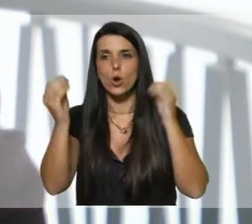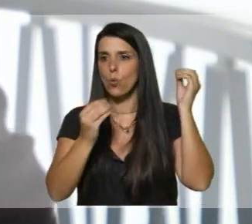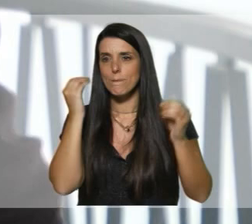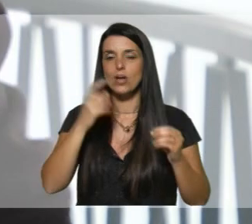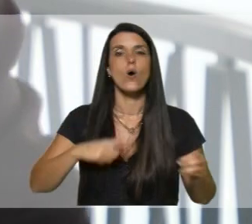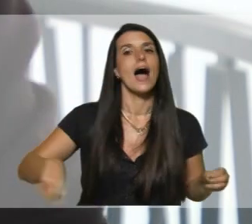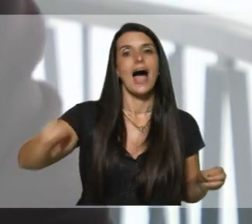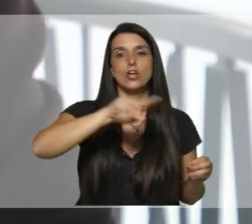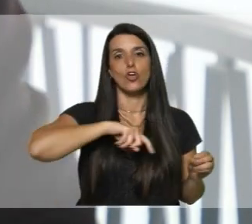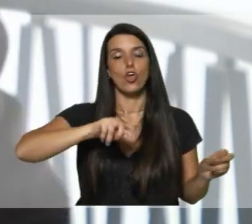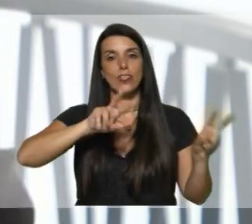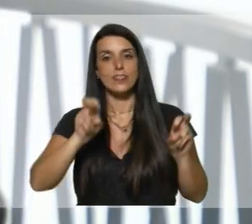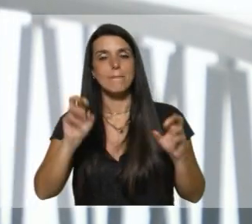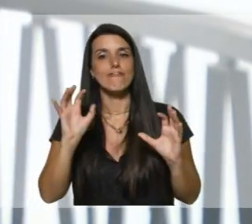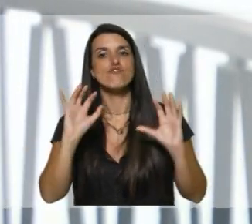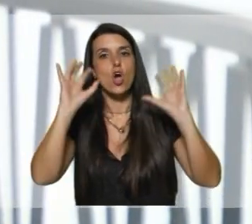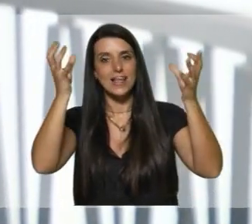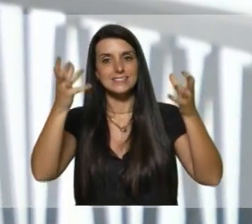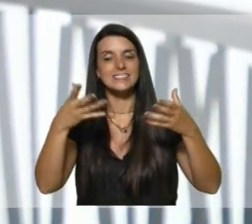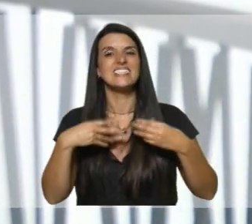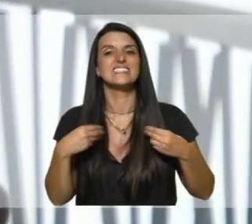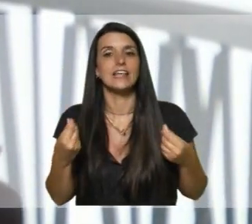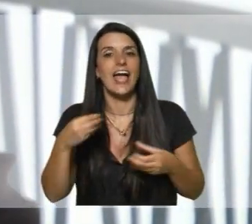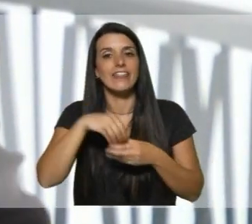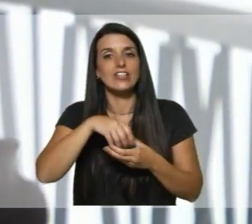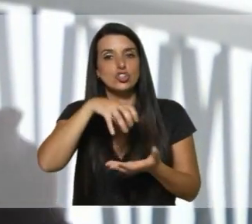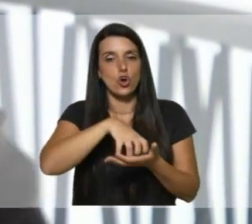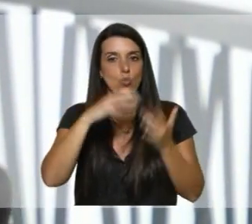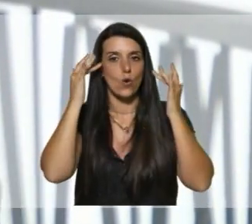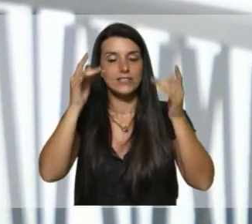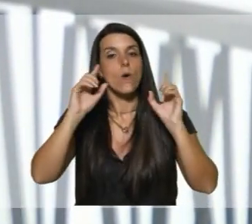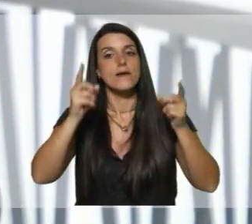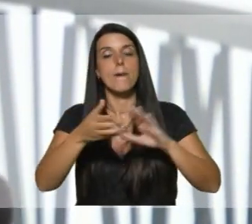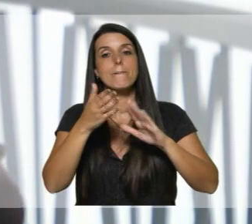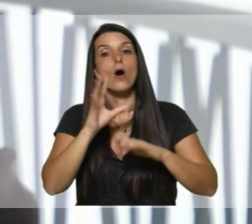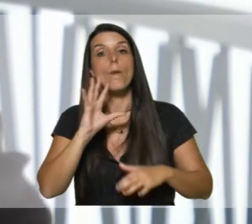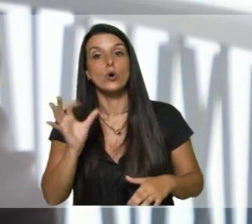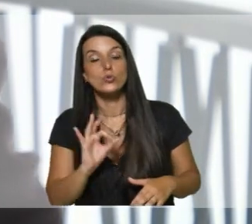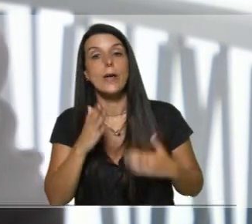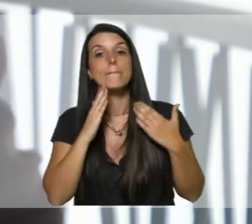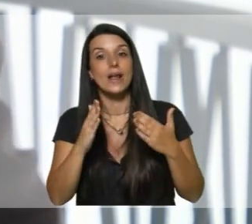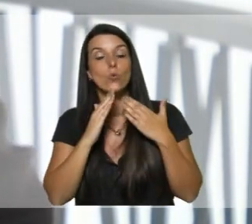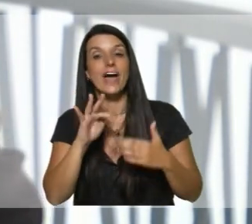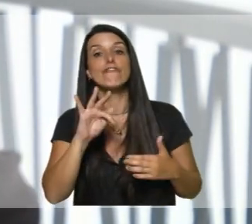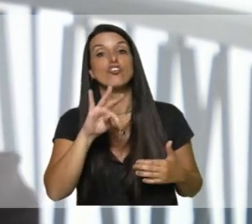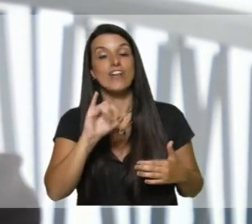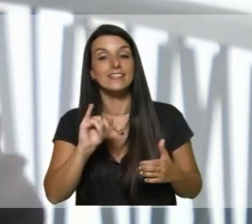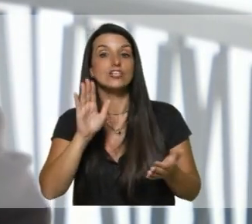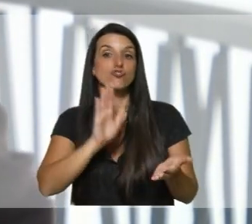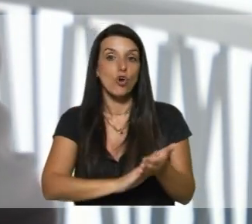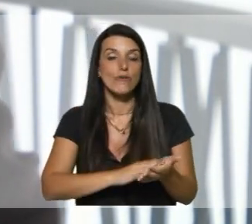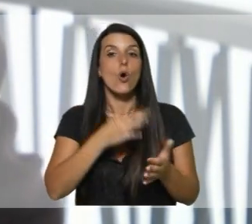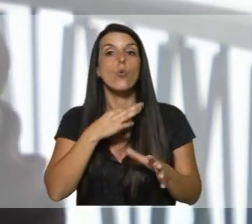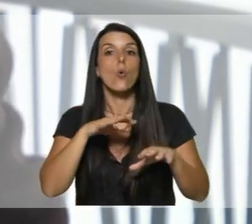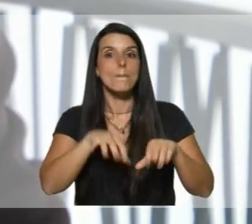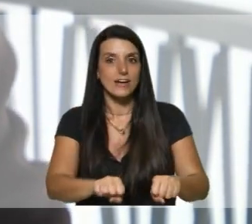preocupados a todos en relación a la violencia que se vive en los centros educativos. También será la oportunidad de consultar a Fossati sobre la